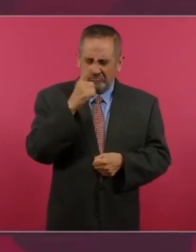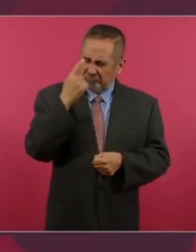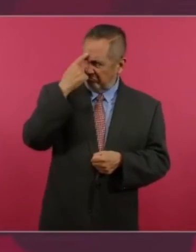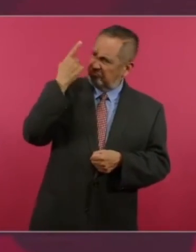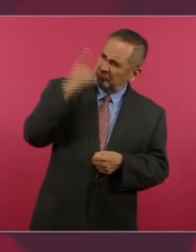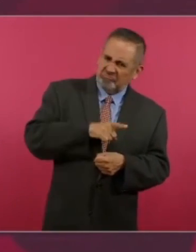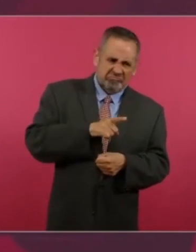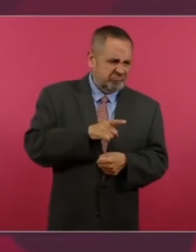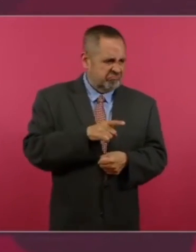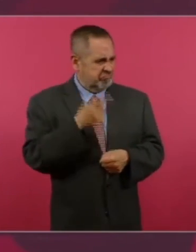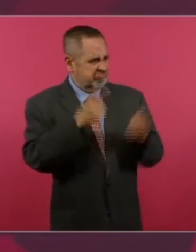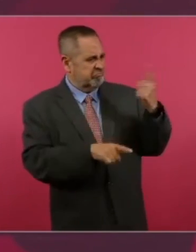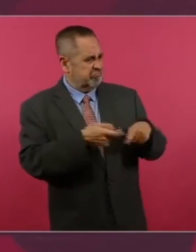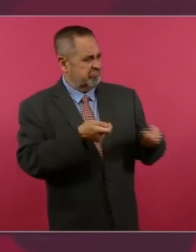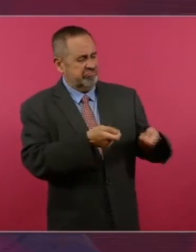autoritaria.